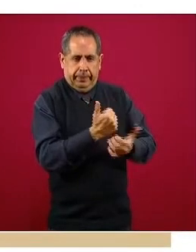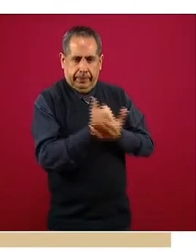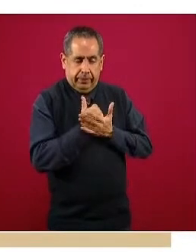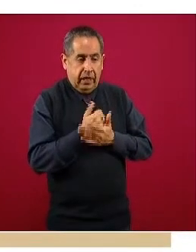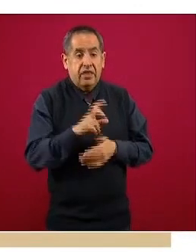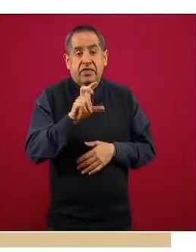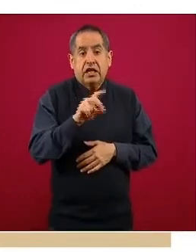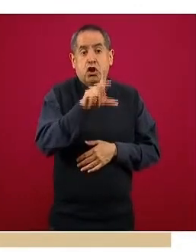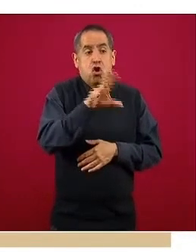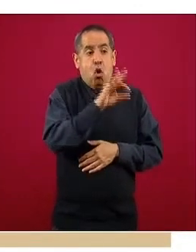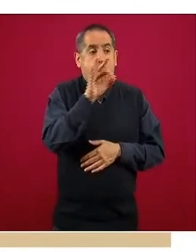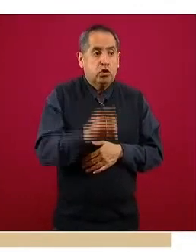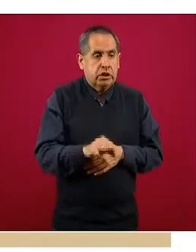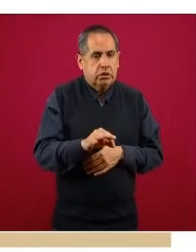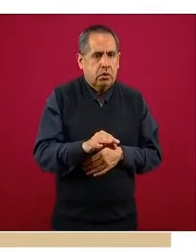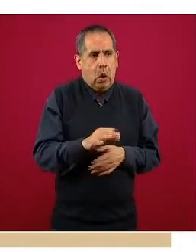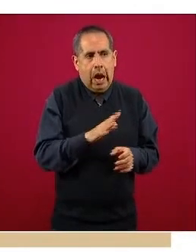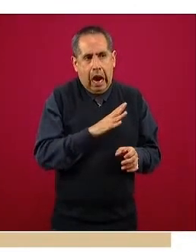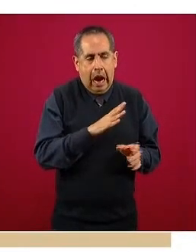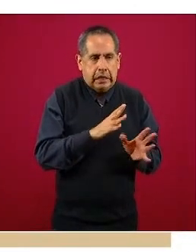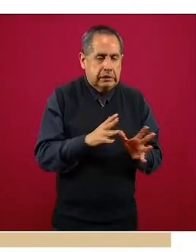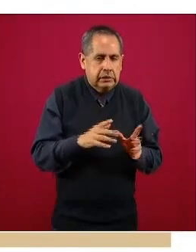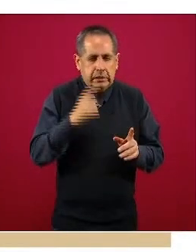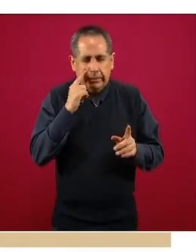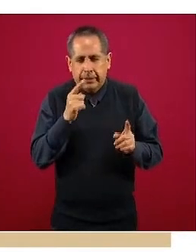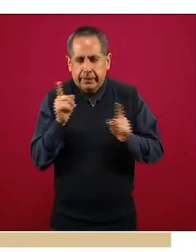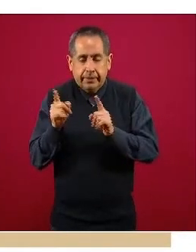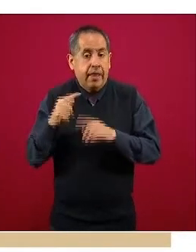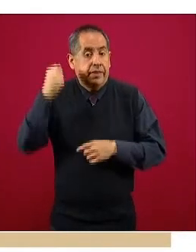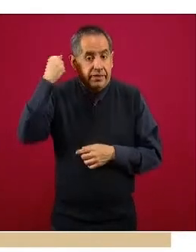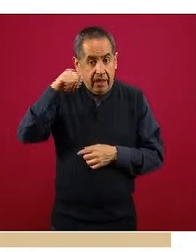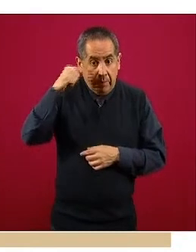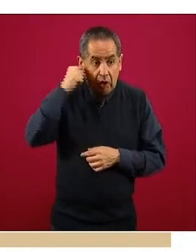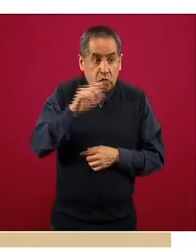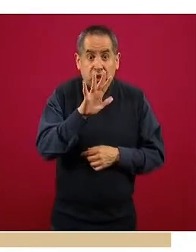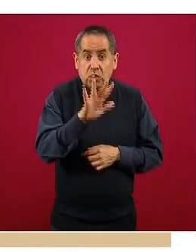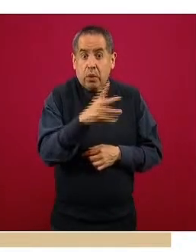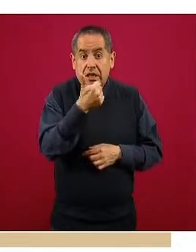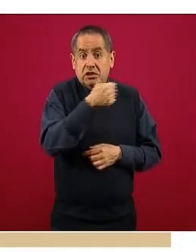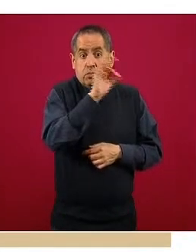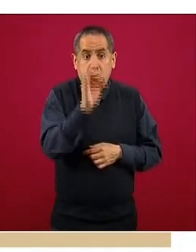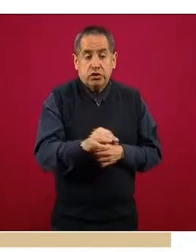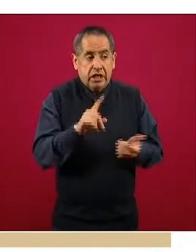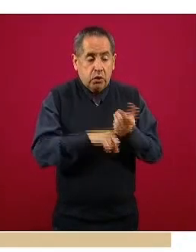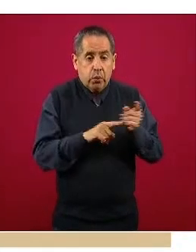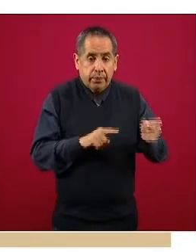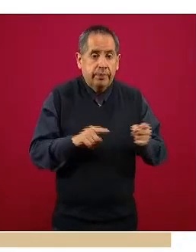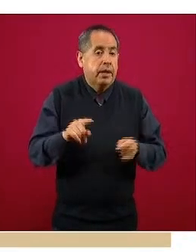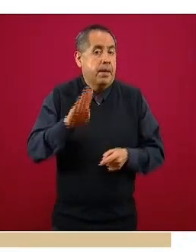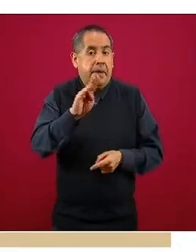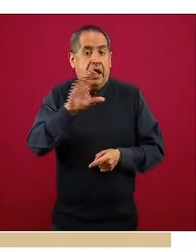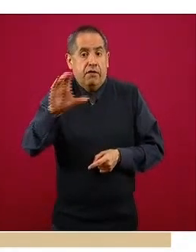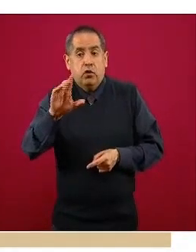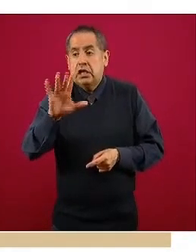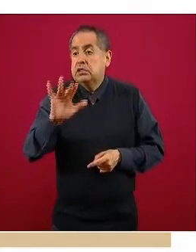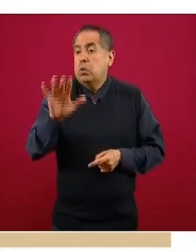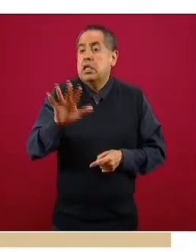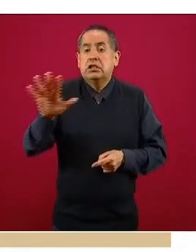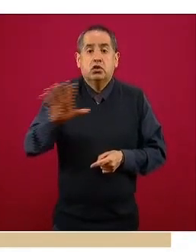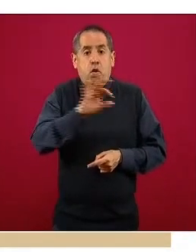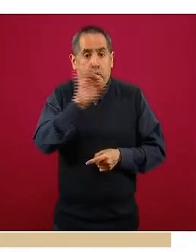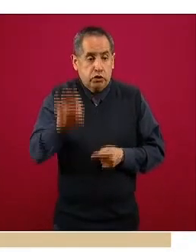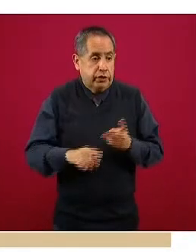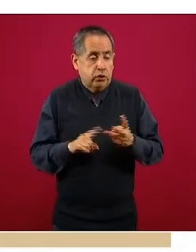está ocupado y si nos vamos aquí, Tabasco con 56%, Baja California con